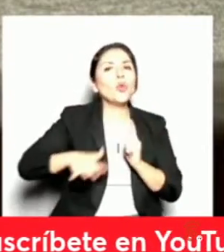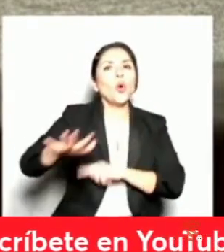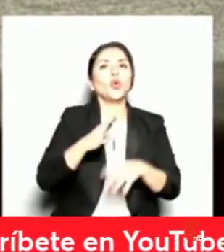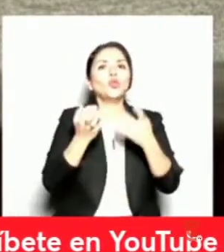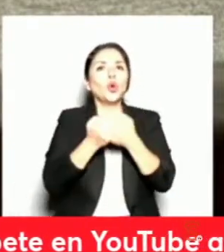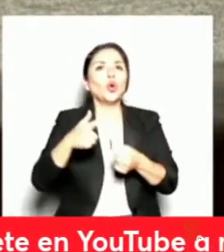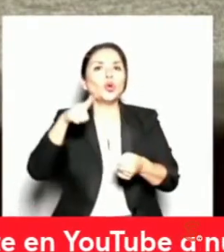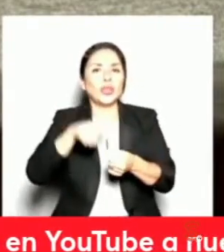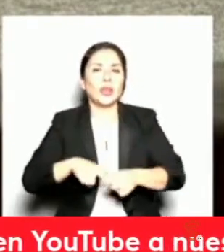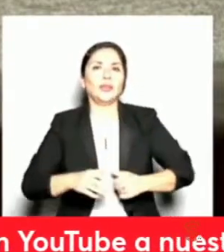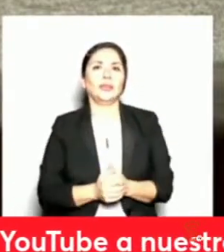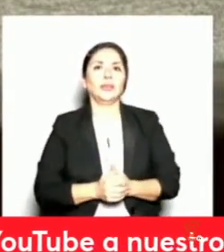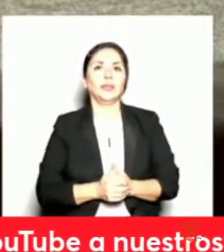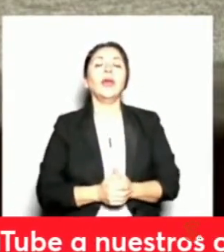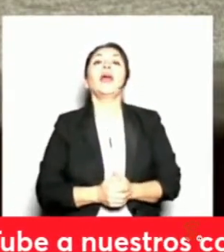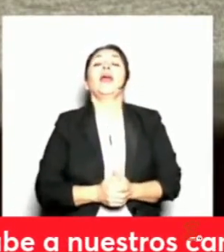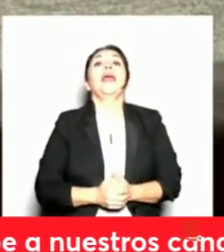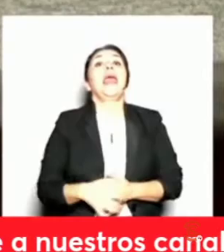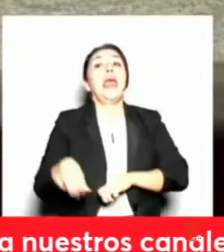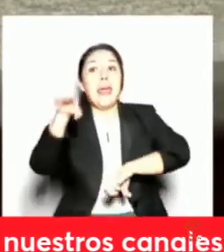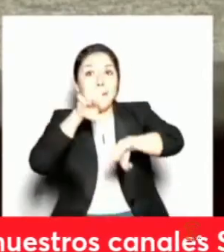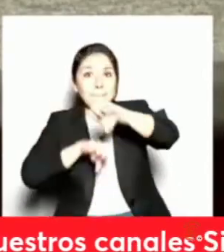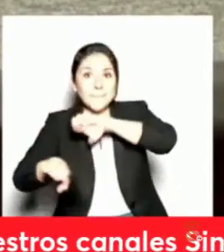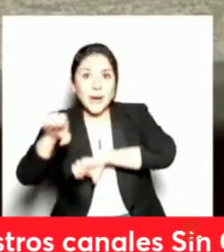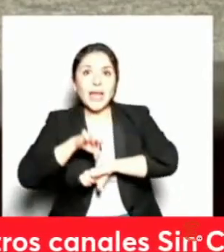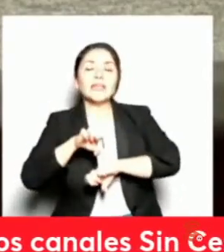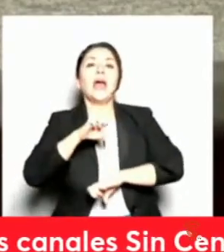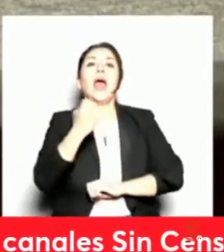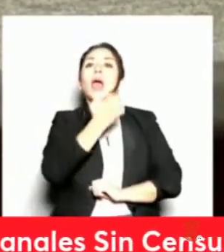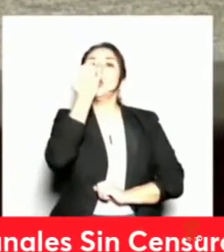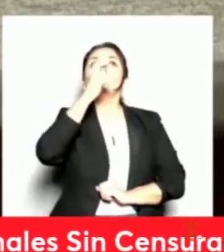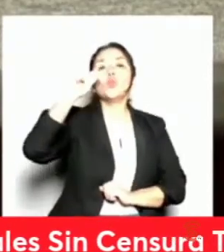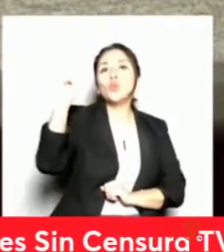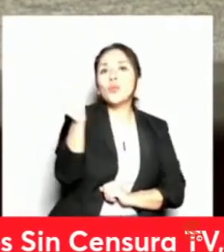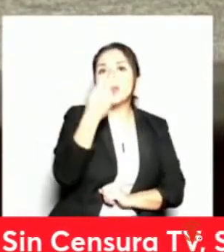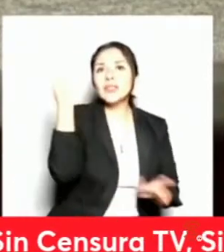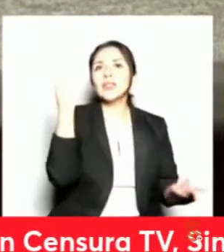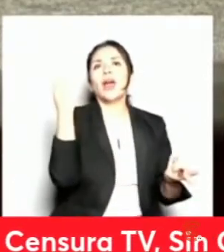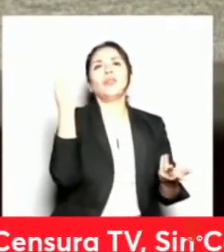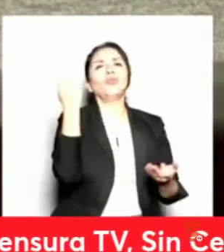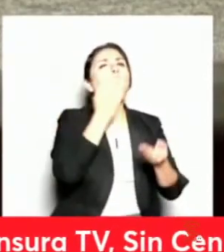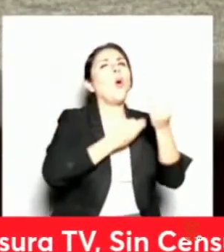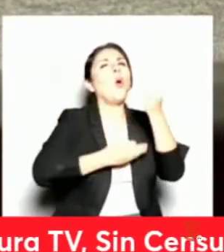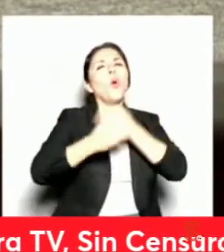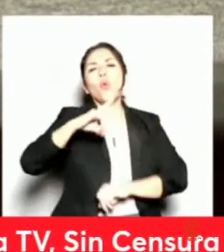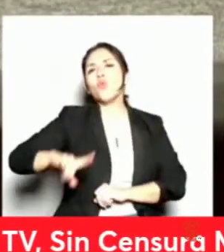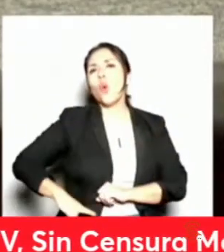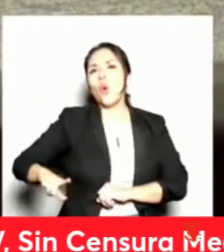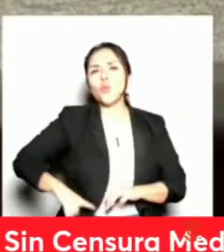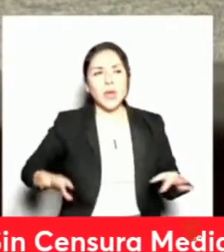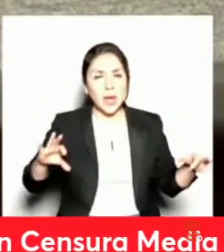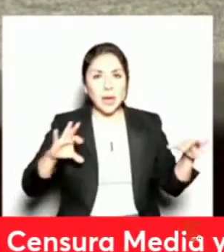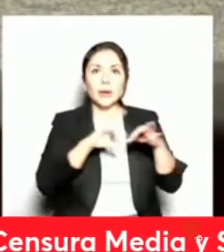sociedad, las empresas, las universidades y todo el gobierno.